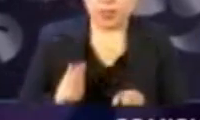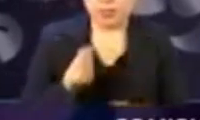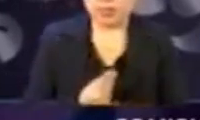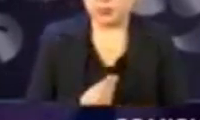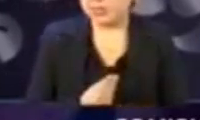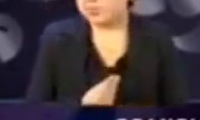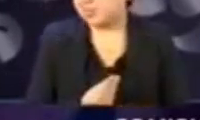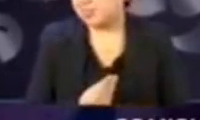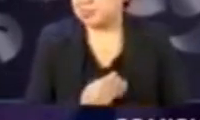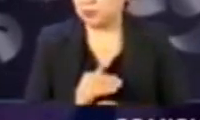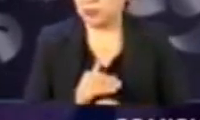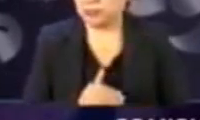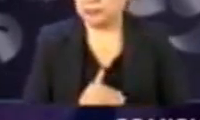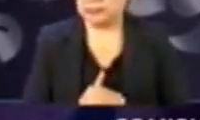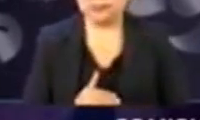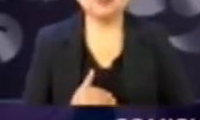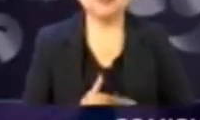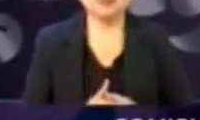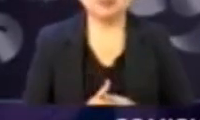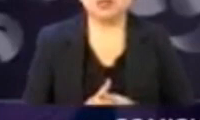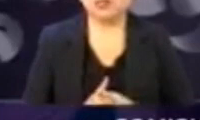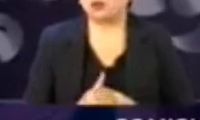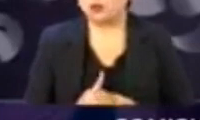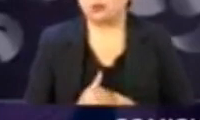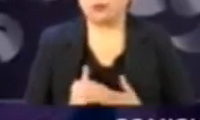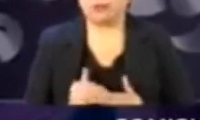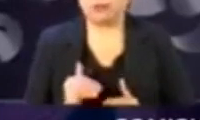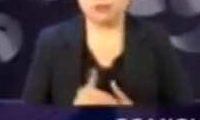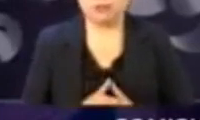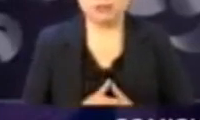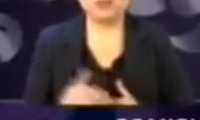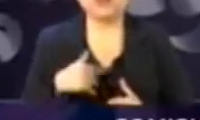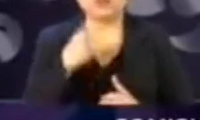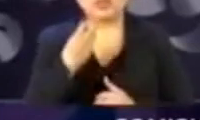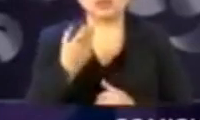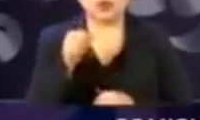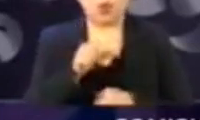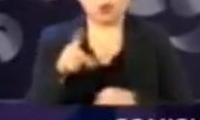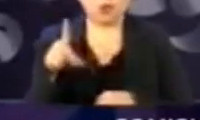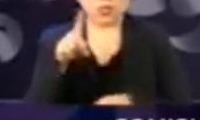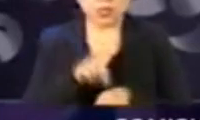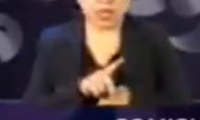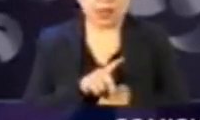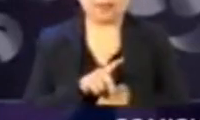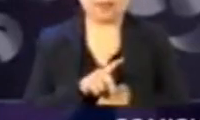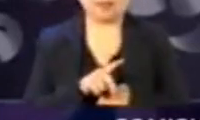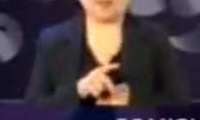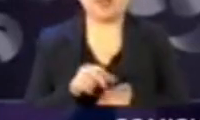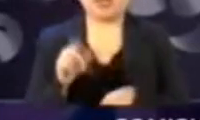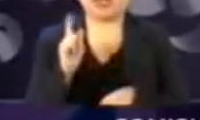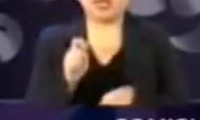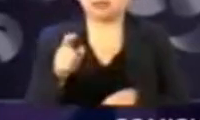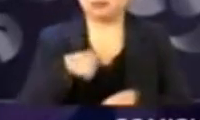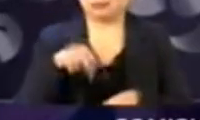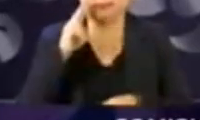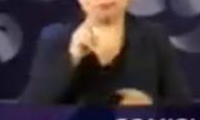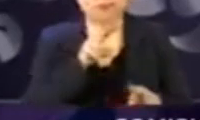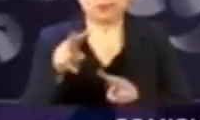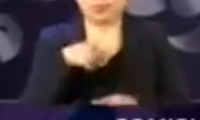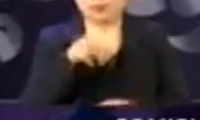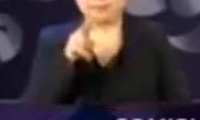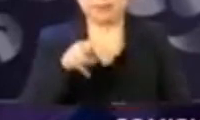primeros en saber que la misoginia el día de hoy es